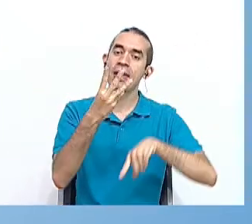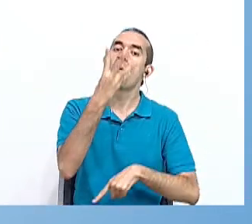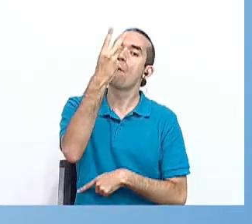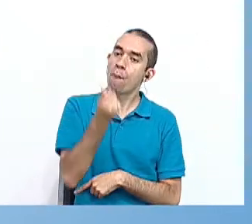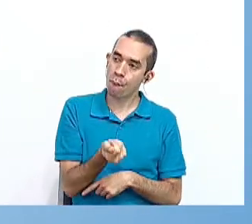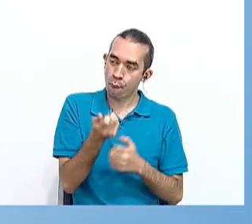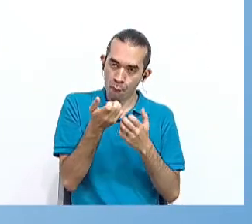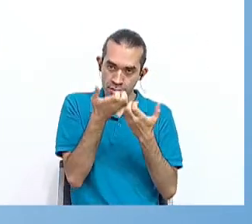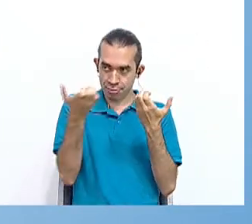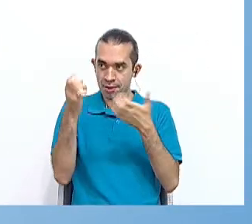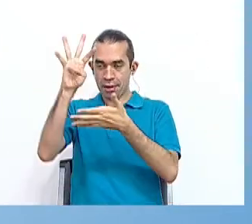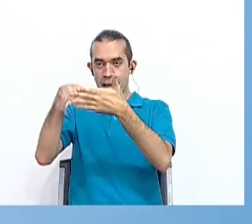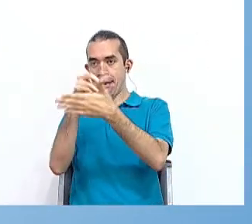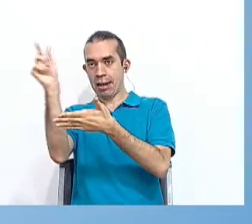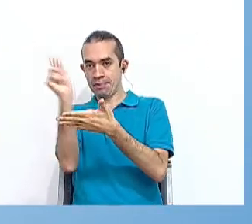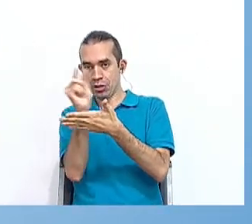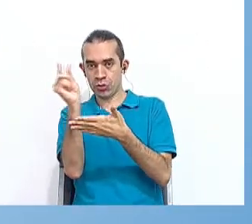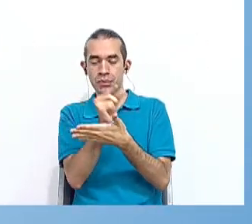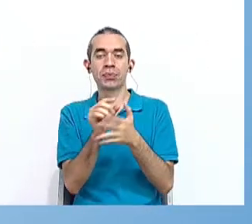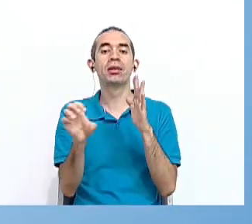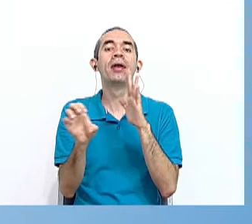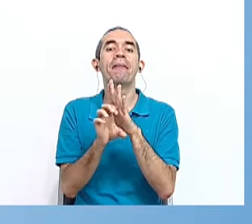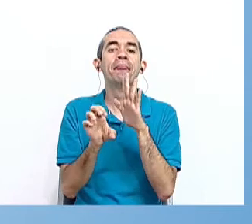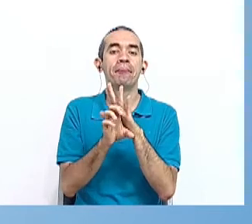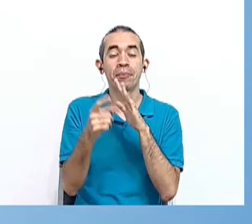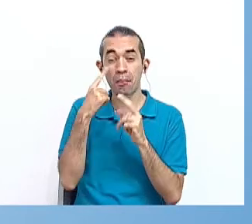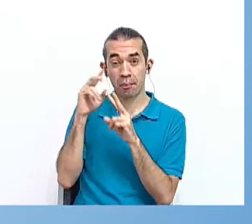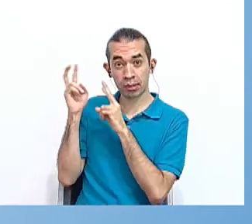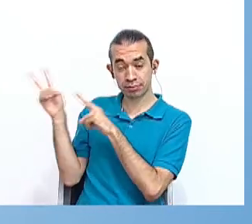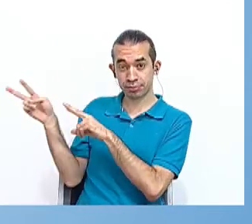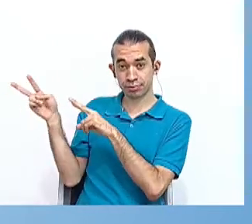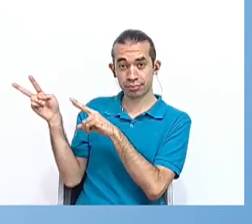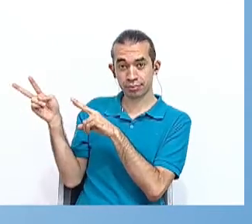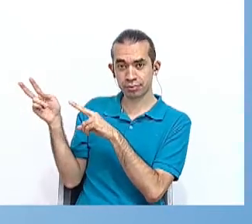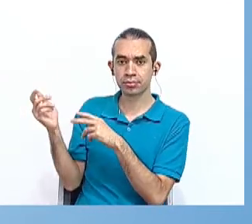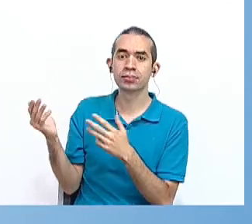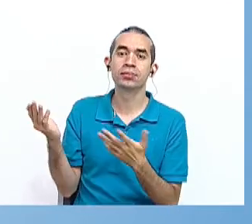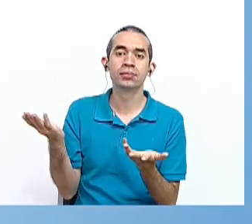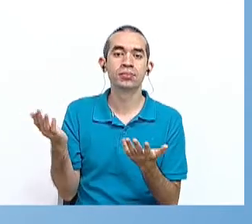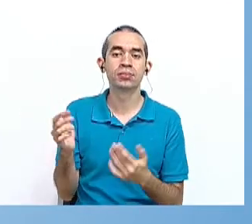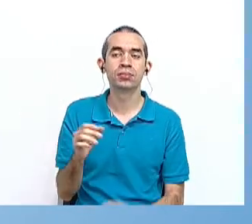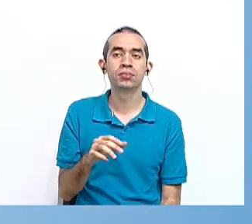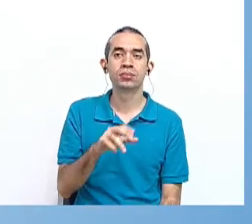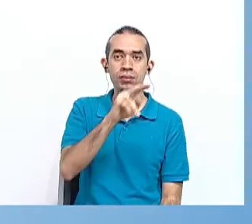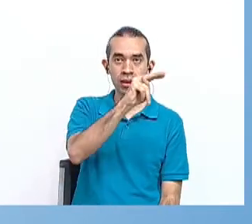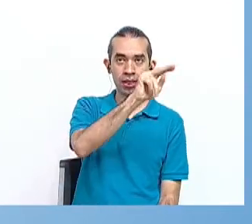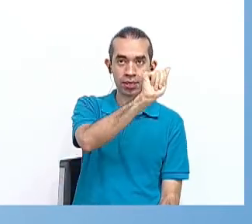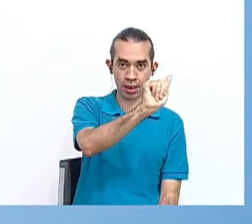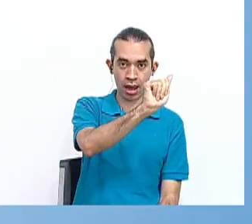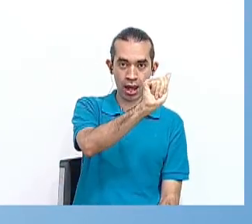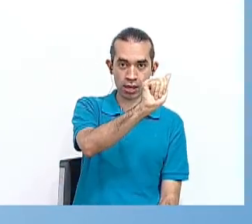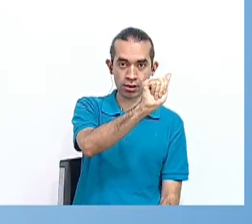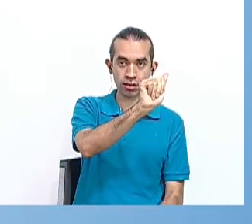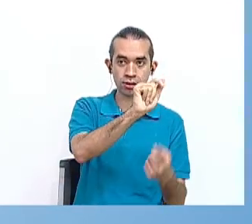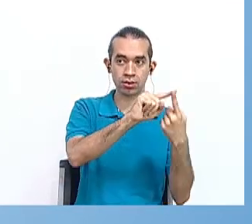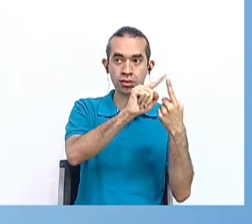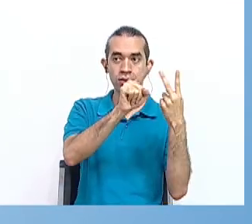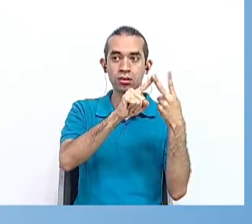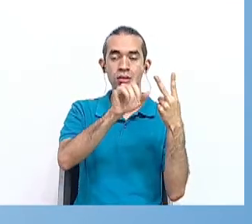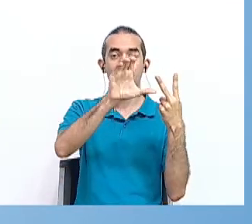de elementos presentes. Como vemos en esta ilustración, tenemos el sodio y tenemos